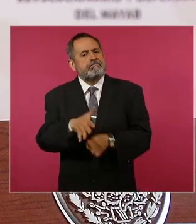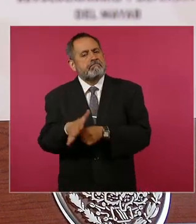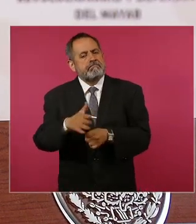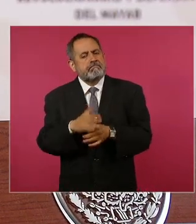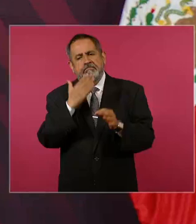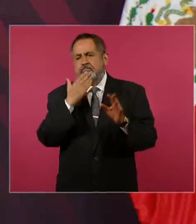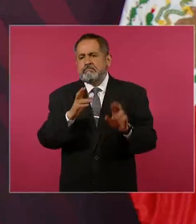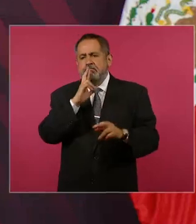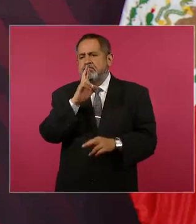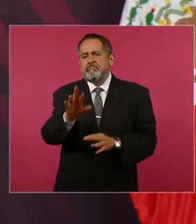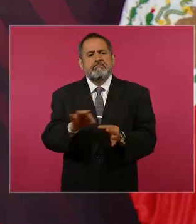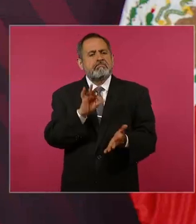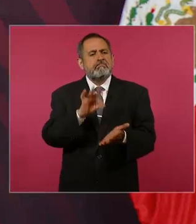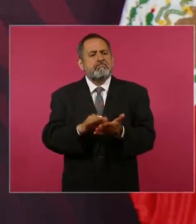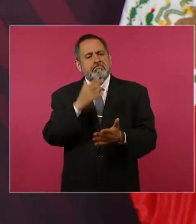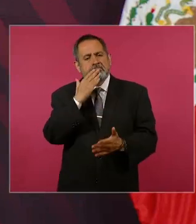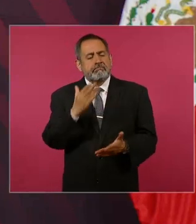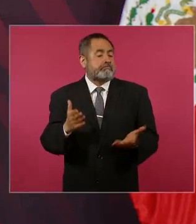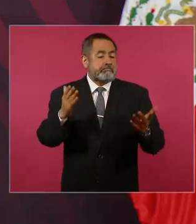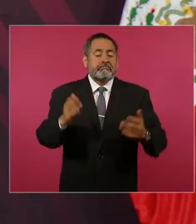da resultados.